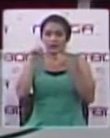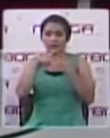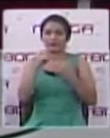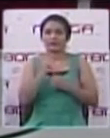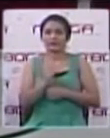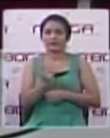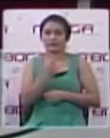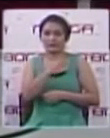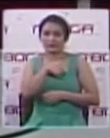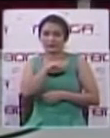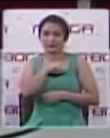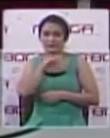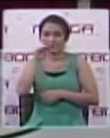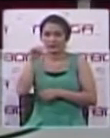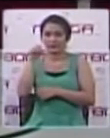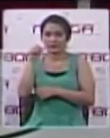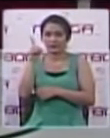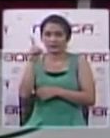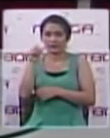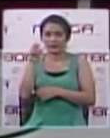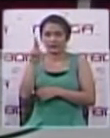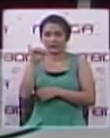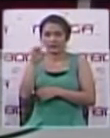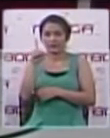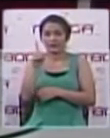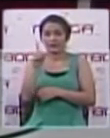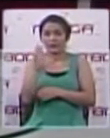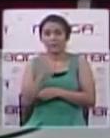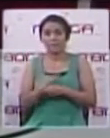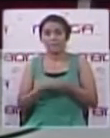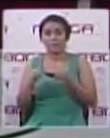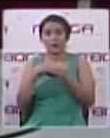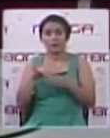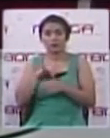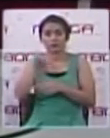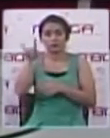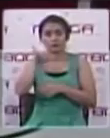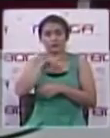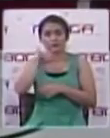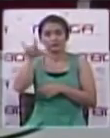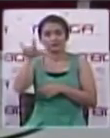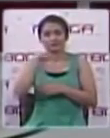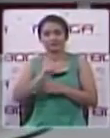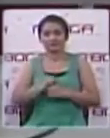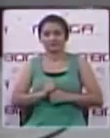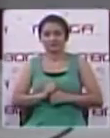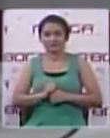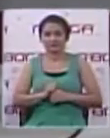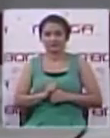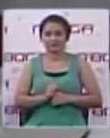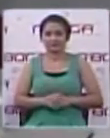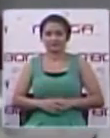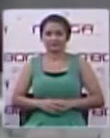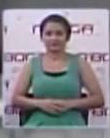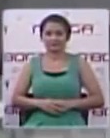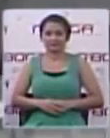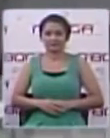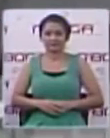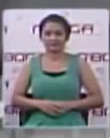la compañía sumó nuevos vuelos en la ruta Guayaquil-Nueva York como refuerzo temporal para los meses de alta demanda.